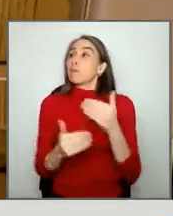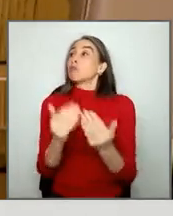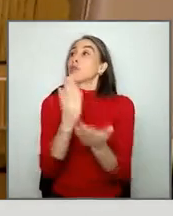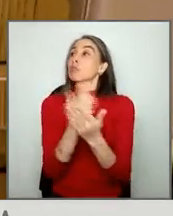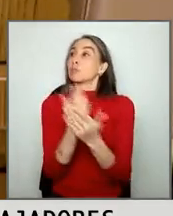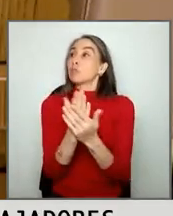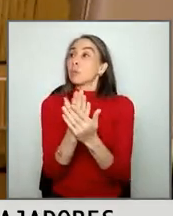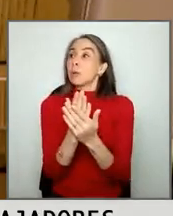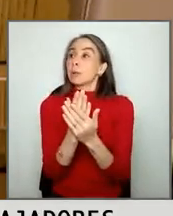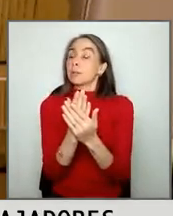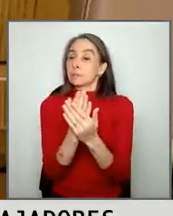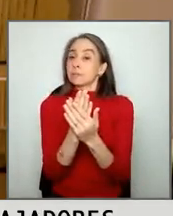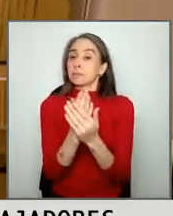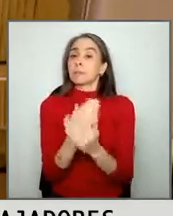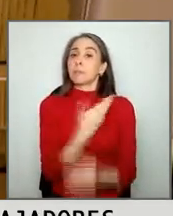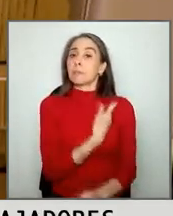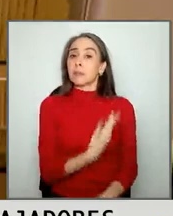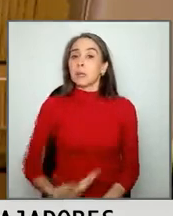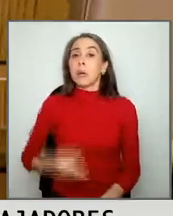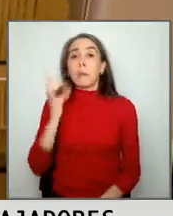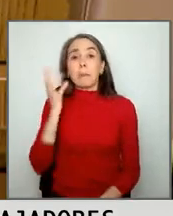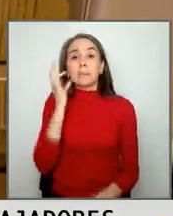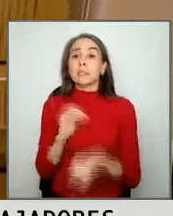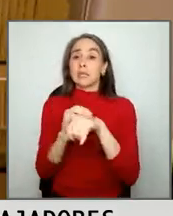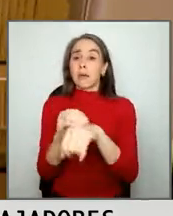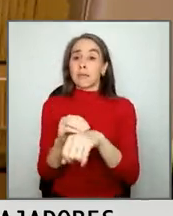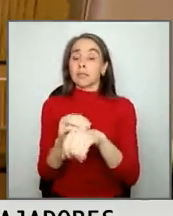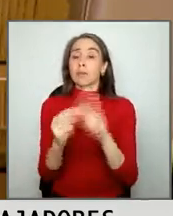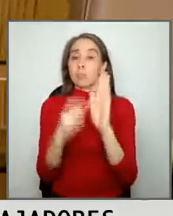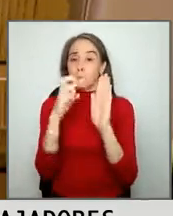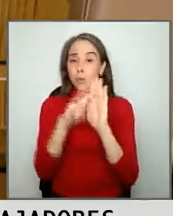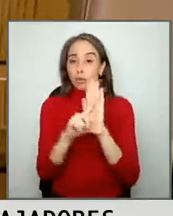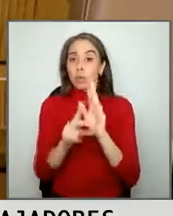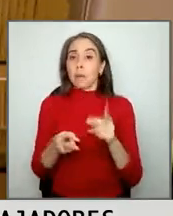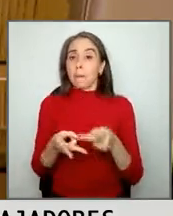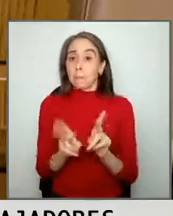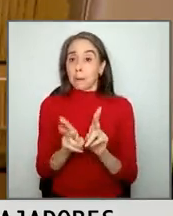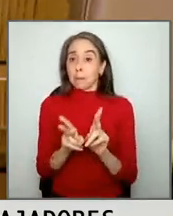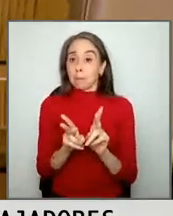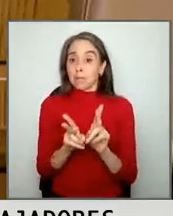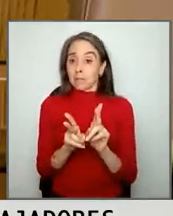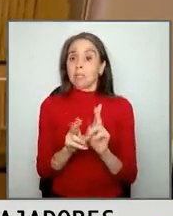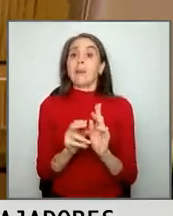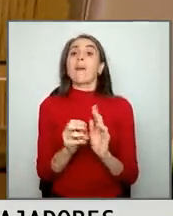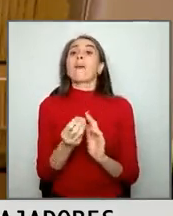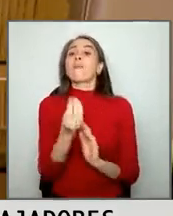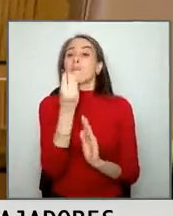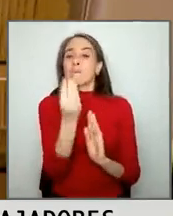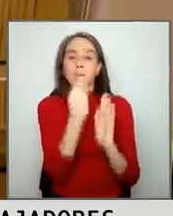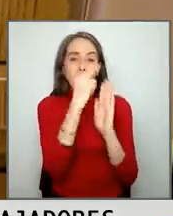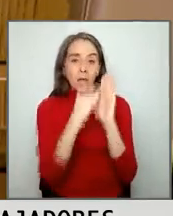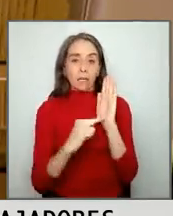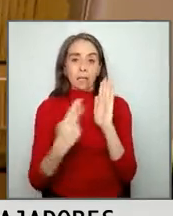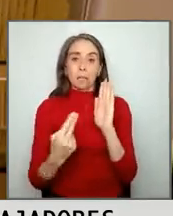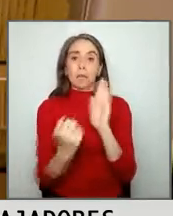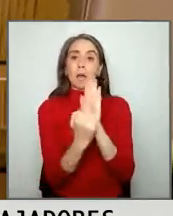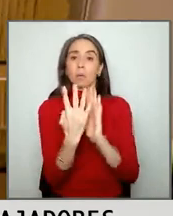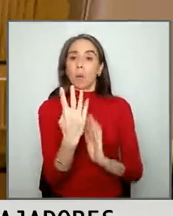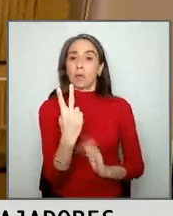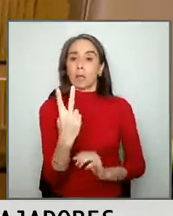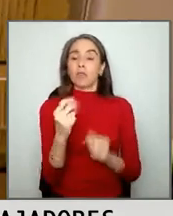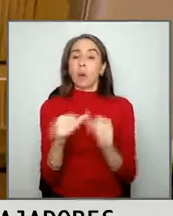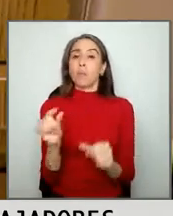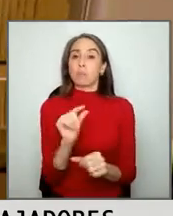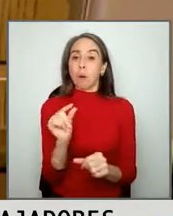presidenta esta iniciativa permitirá la interpretación la interpretación correcta del artículo 42 transitorio que tendrá como